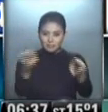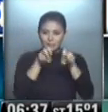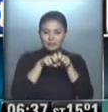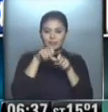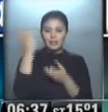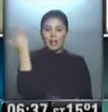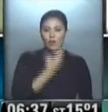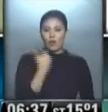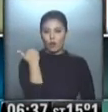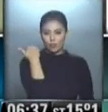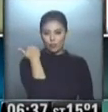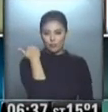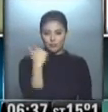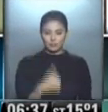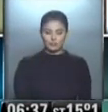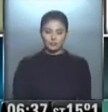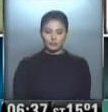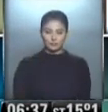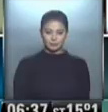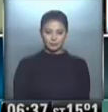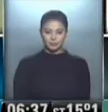economías regionales.